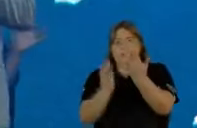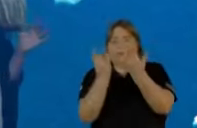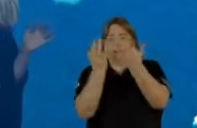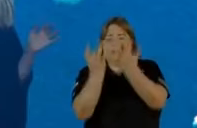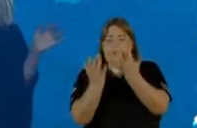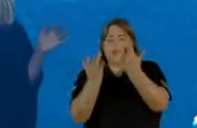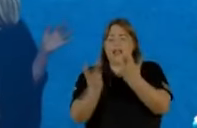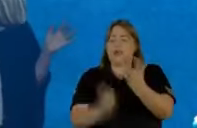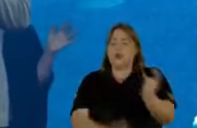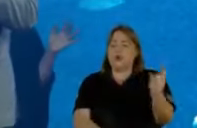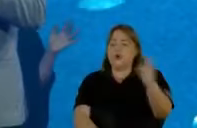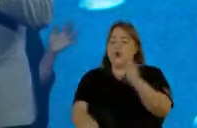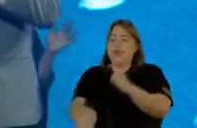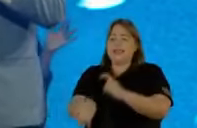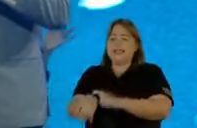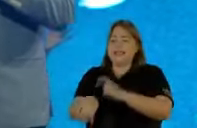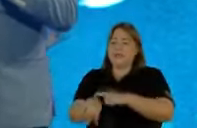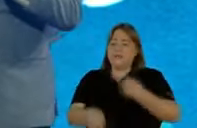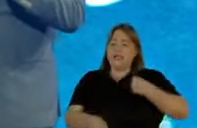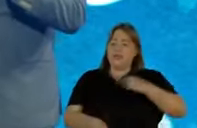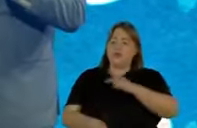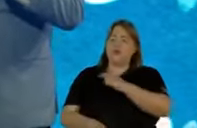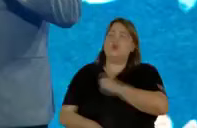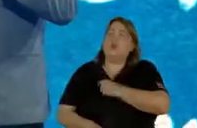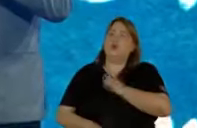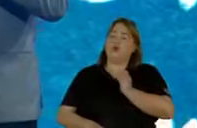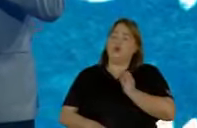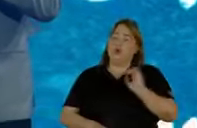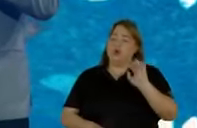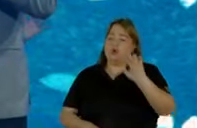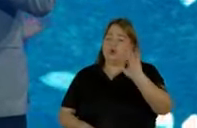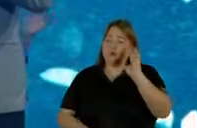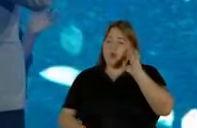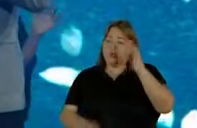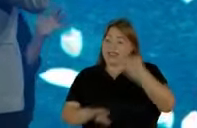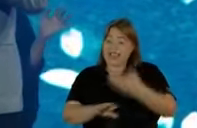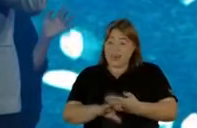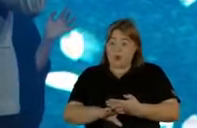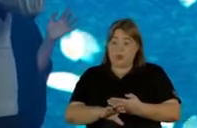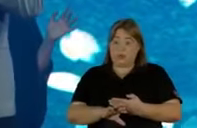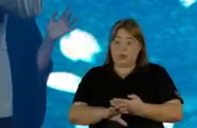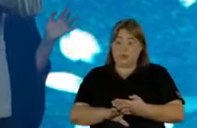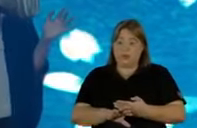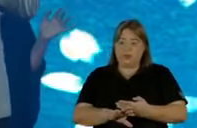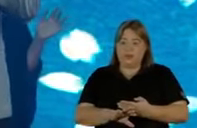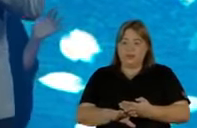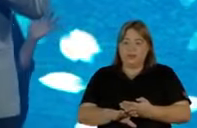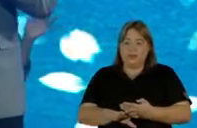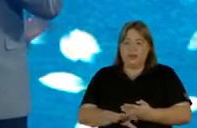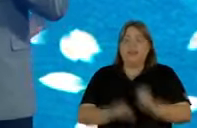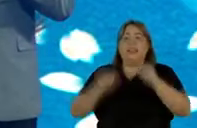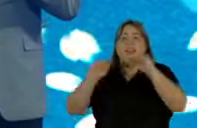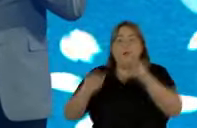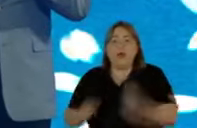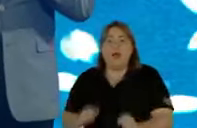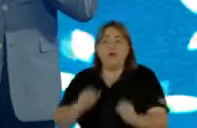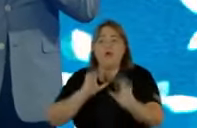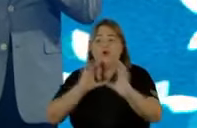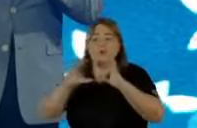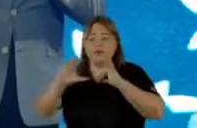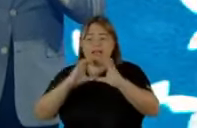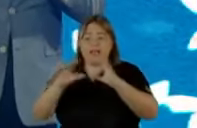este tiempo, que nosotros como tus hijos y tu iglesia nos comuniquemos contigo en clamor,